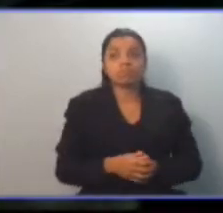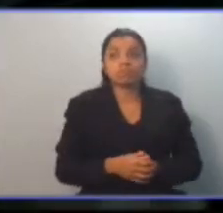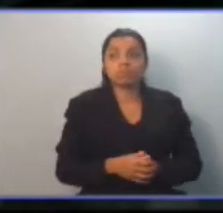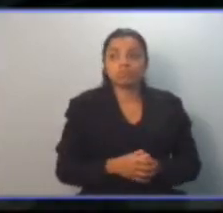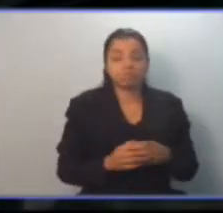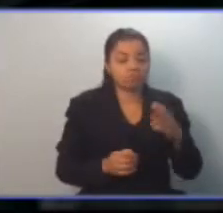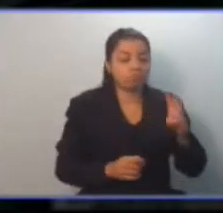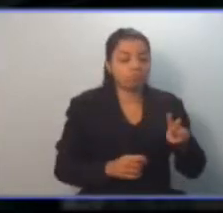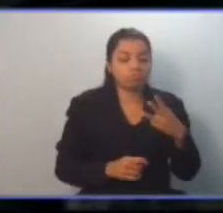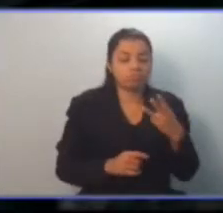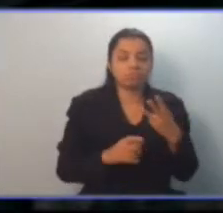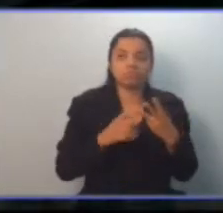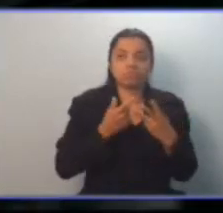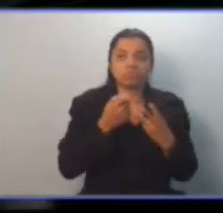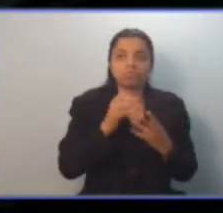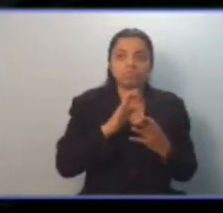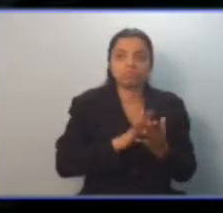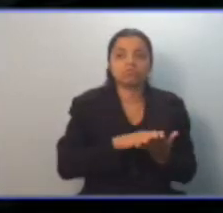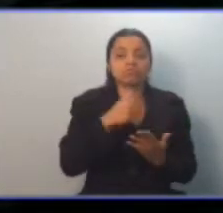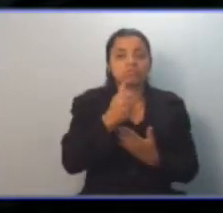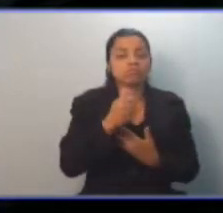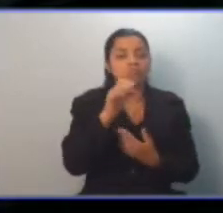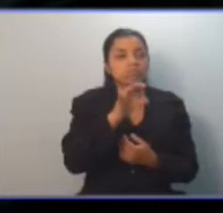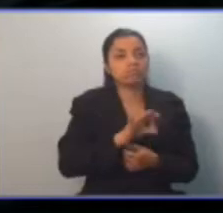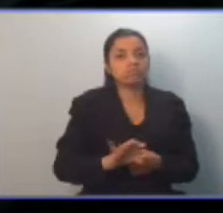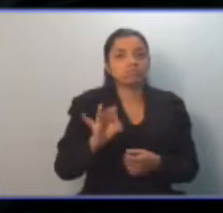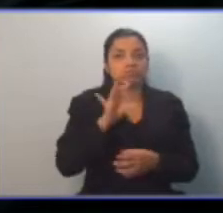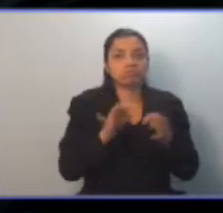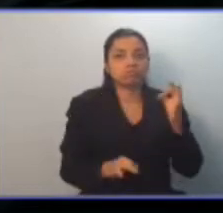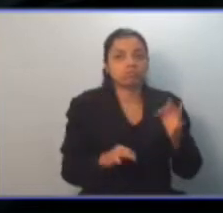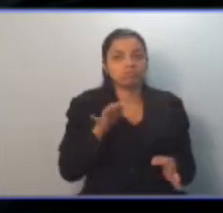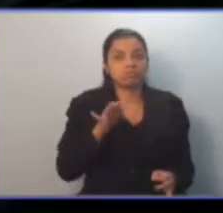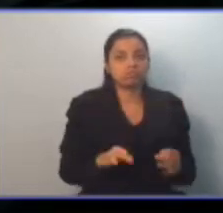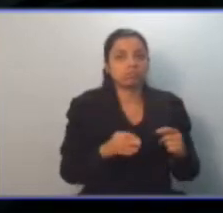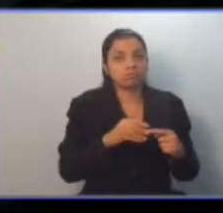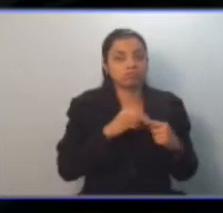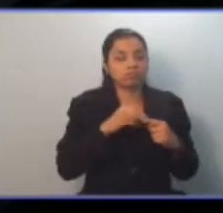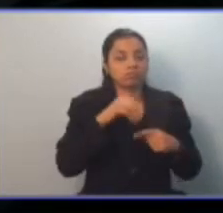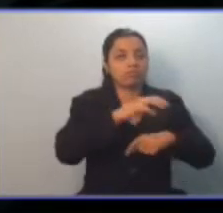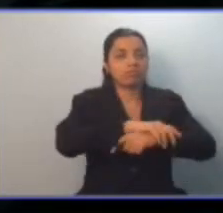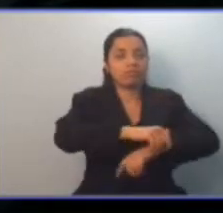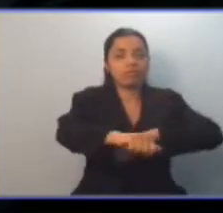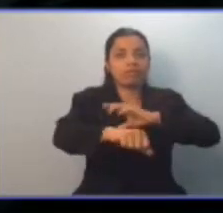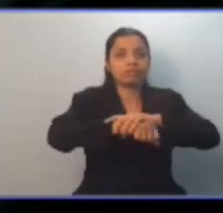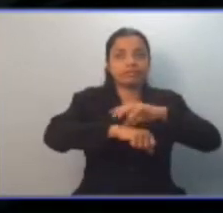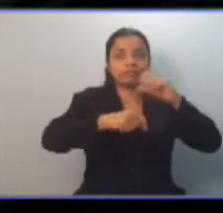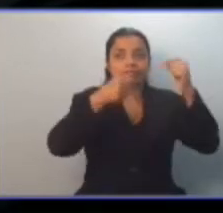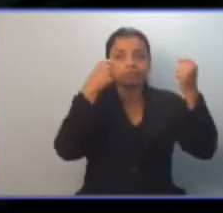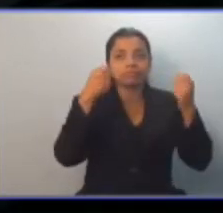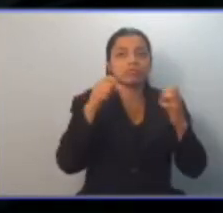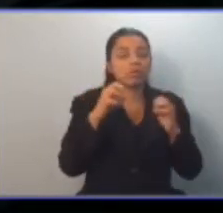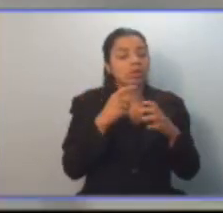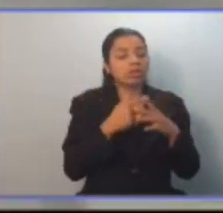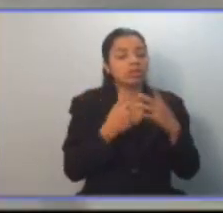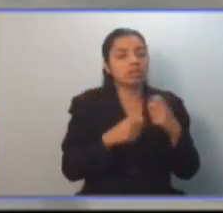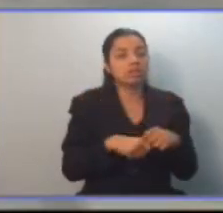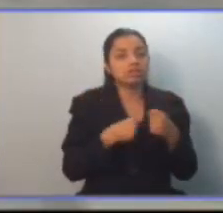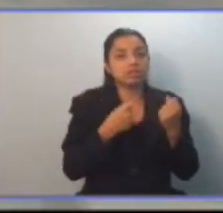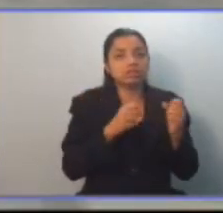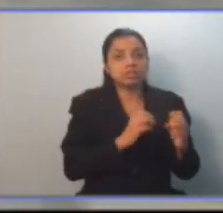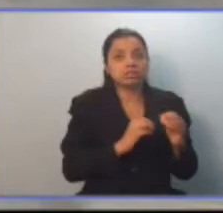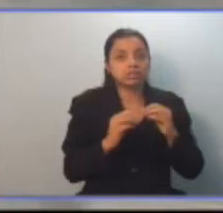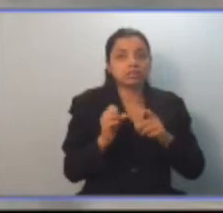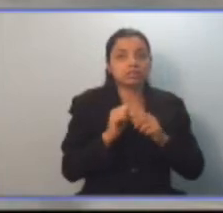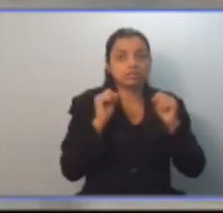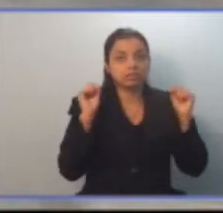tercera página tenemos fortalecimiento y modernización de los juzgados especializados penales o de crimen organizado por medio de la implementación del sistema